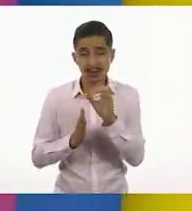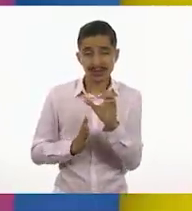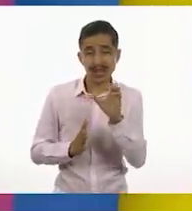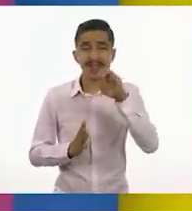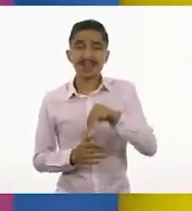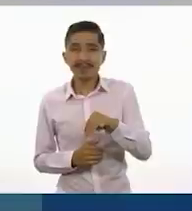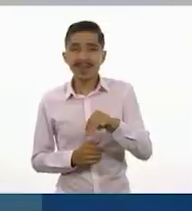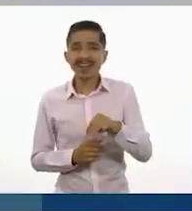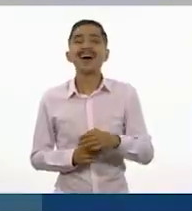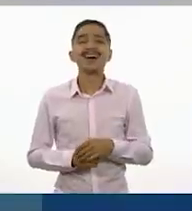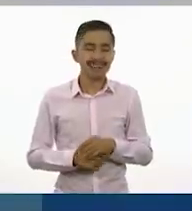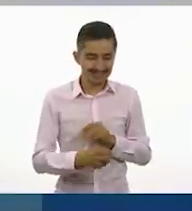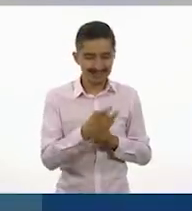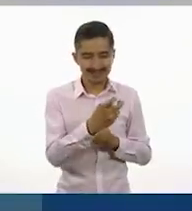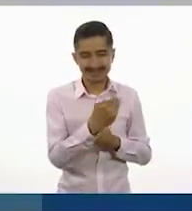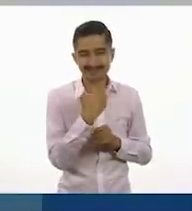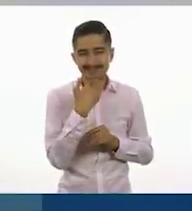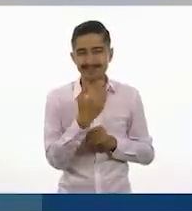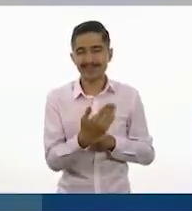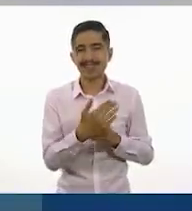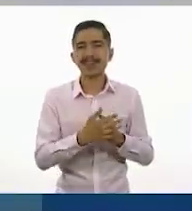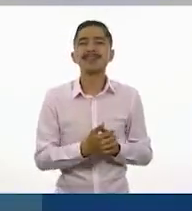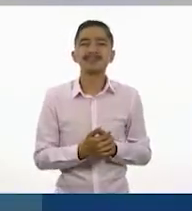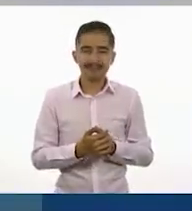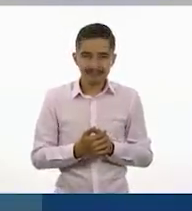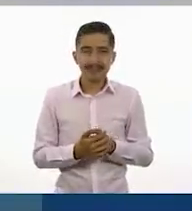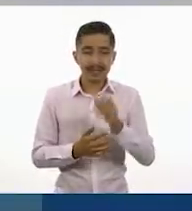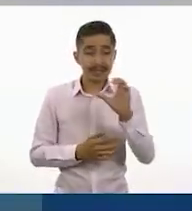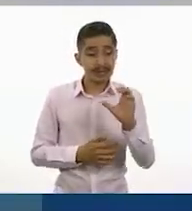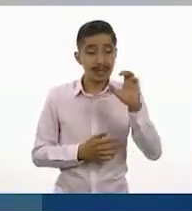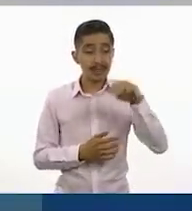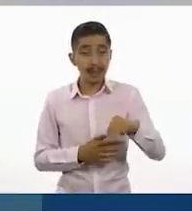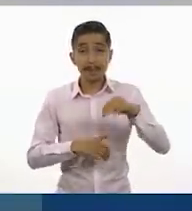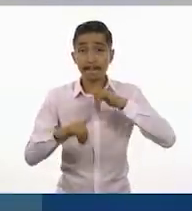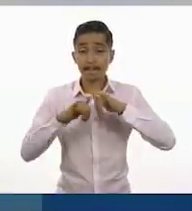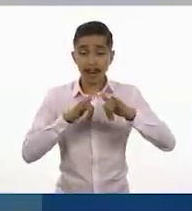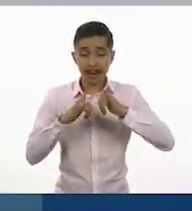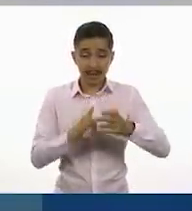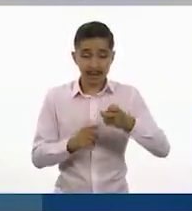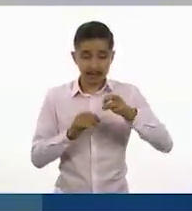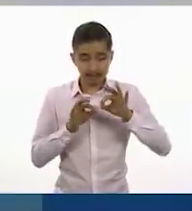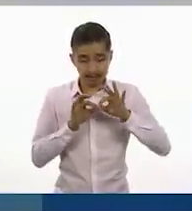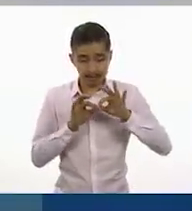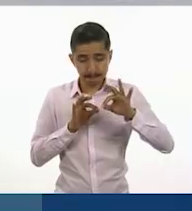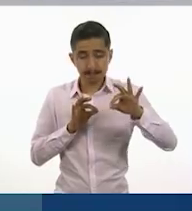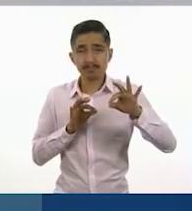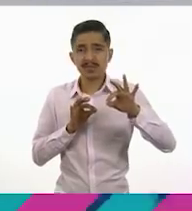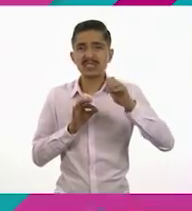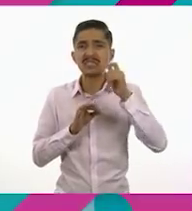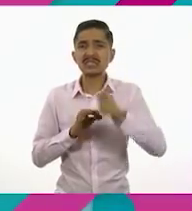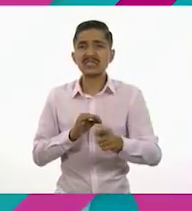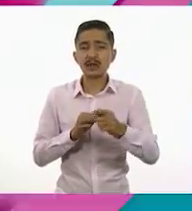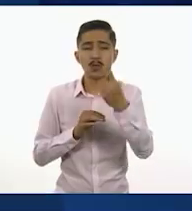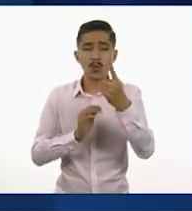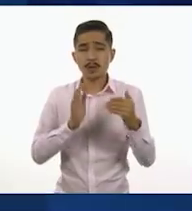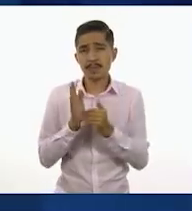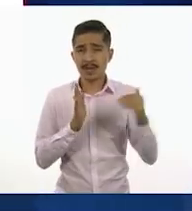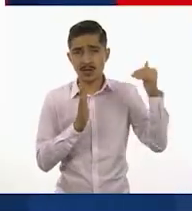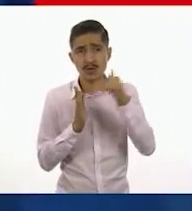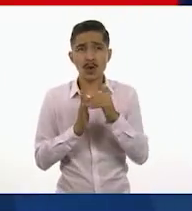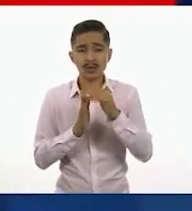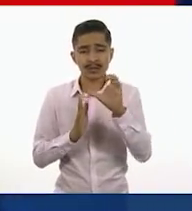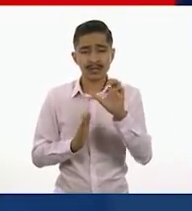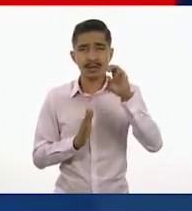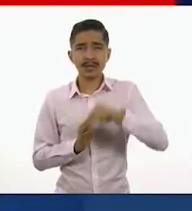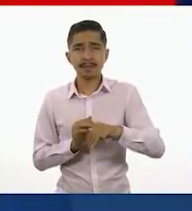es. Entonces, aquí estaríamos hablando de que cada centímetro del mapa se representan realmente 1 millón de centímetros de la